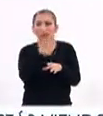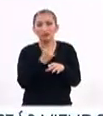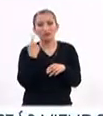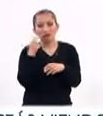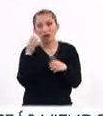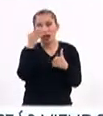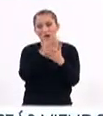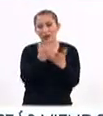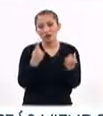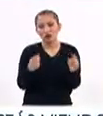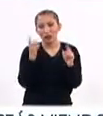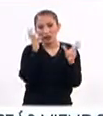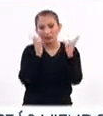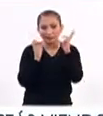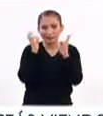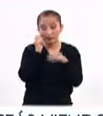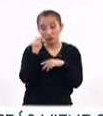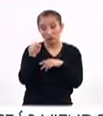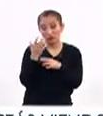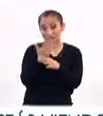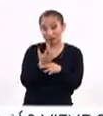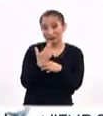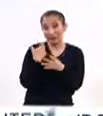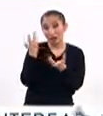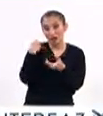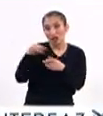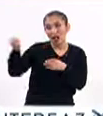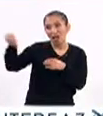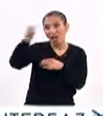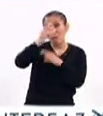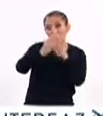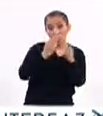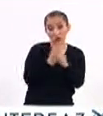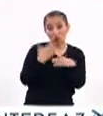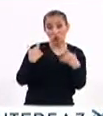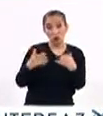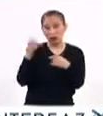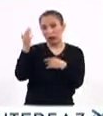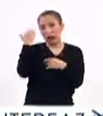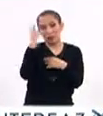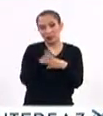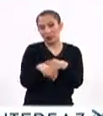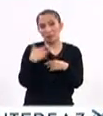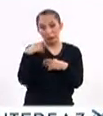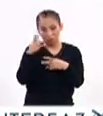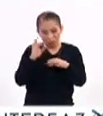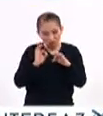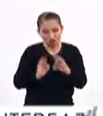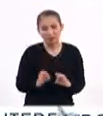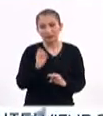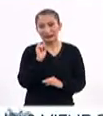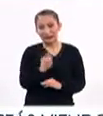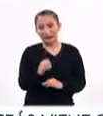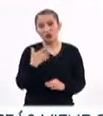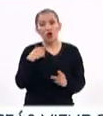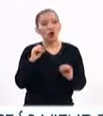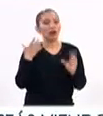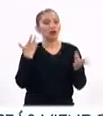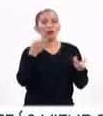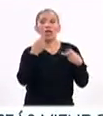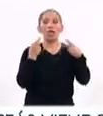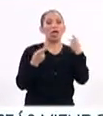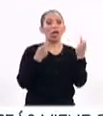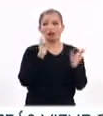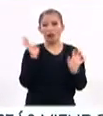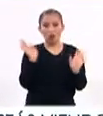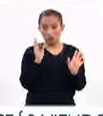para asistir a un concierto. Y ya para que lo digas tú, Rolando, que pues has viajado por todo el mundo precisamente, es porque es real, no es una cuestión de demagogia.